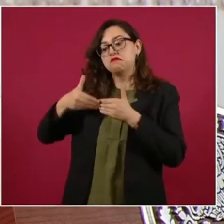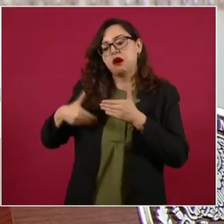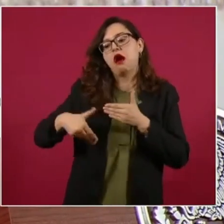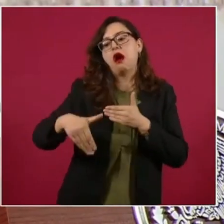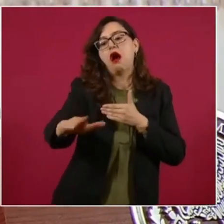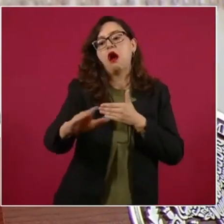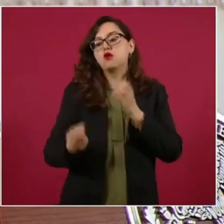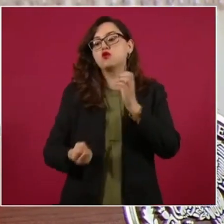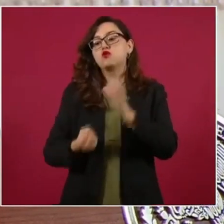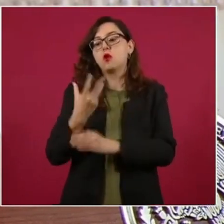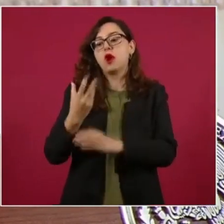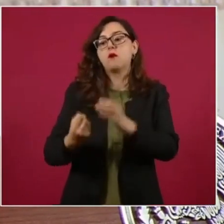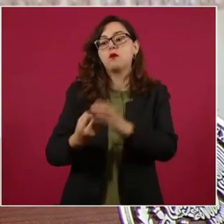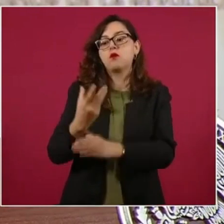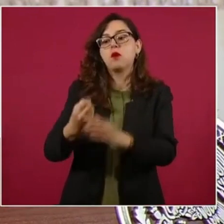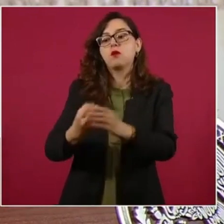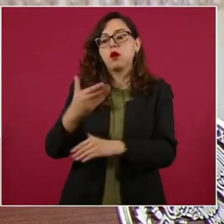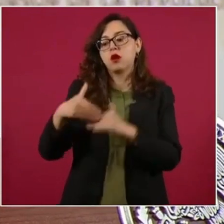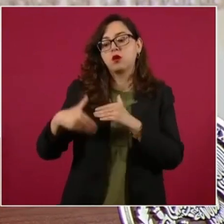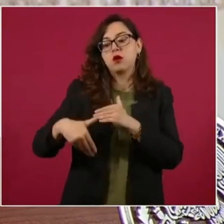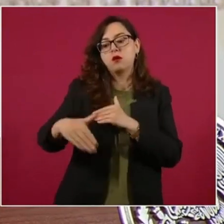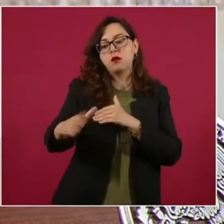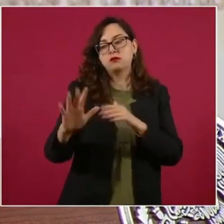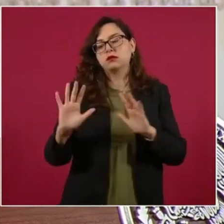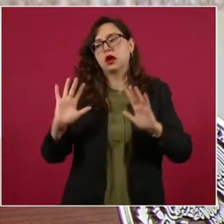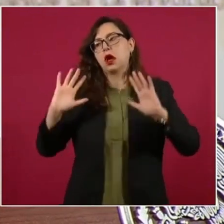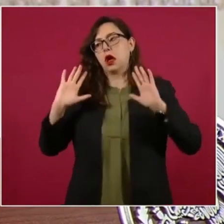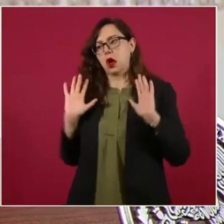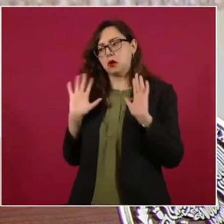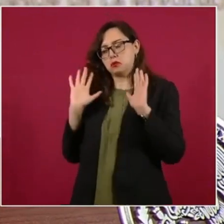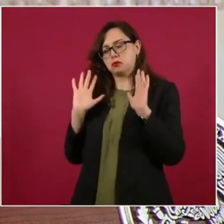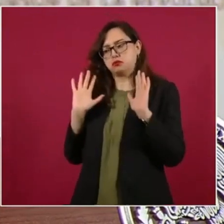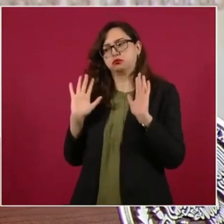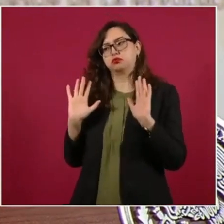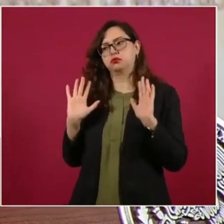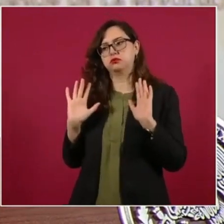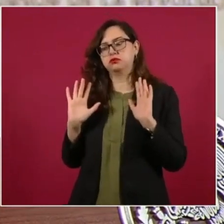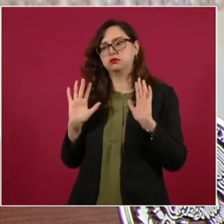Las concesiones entregadas antes del 17.